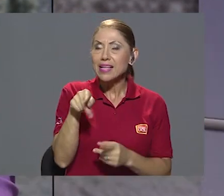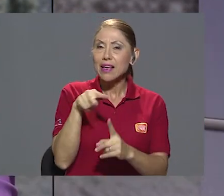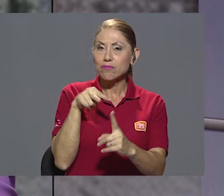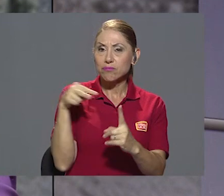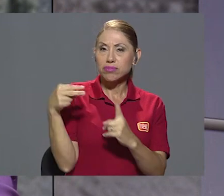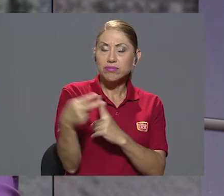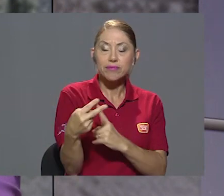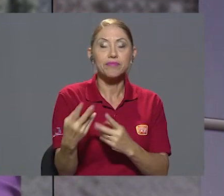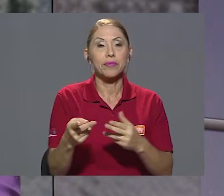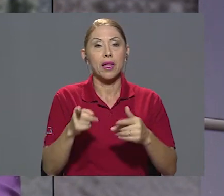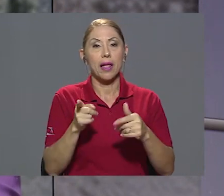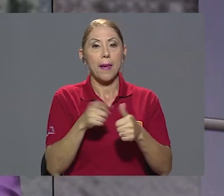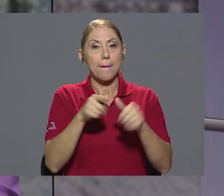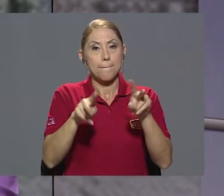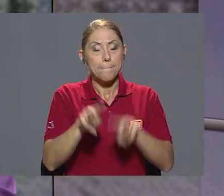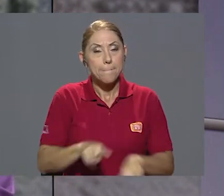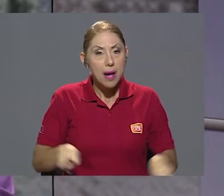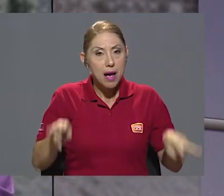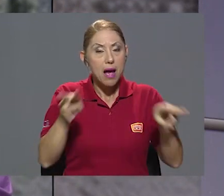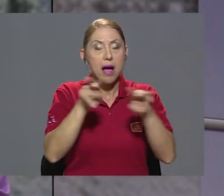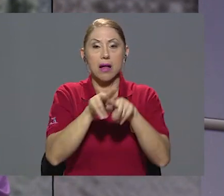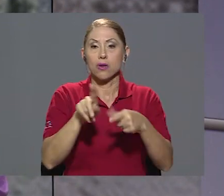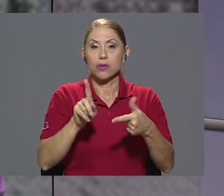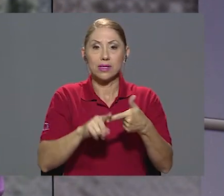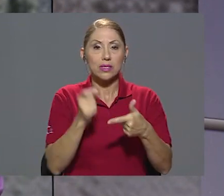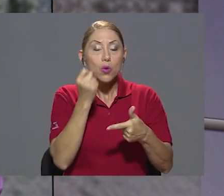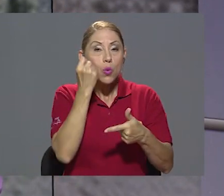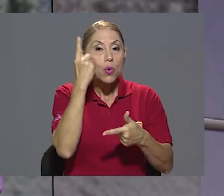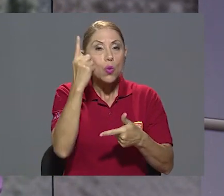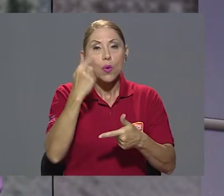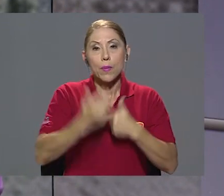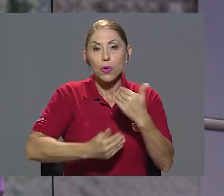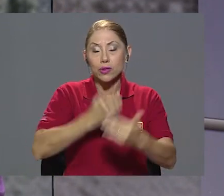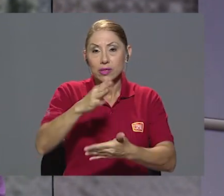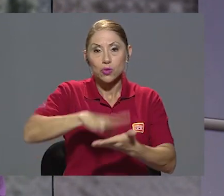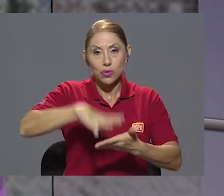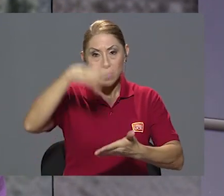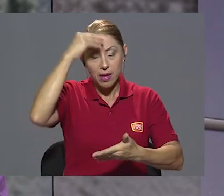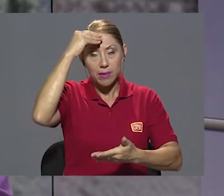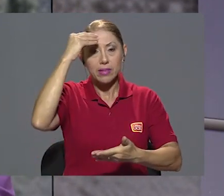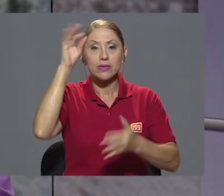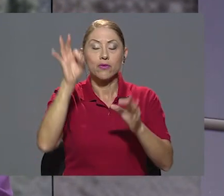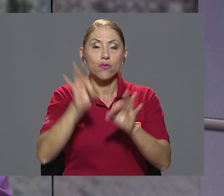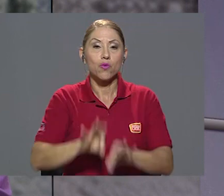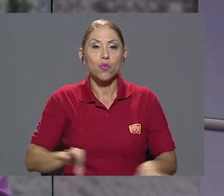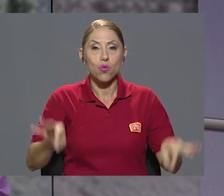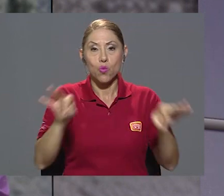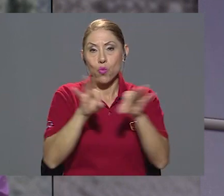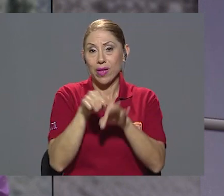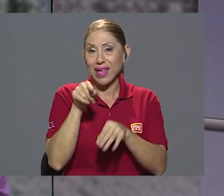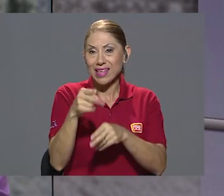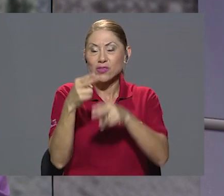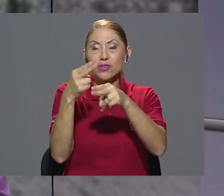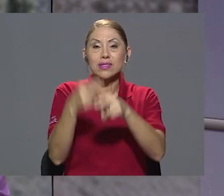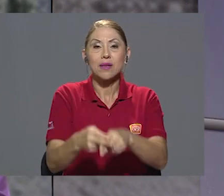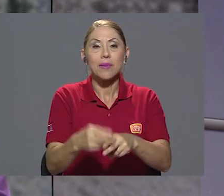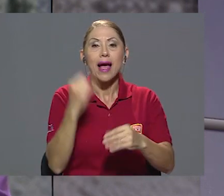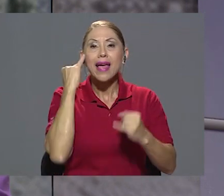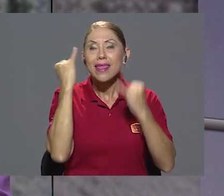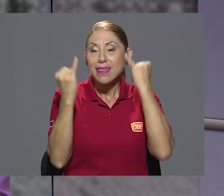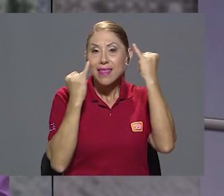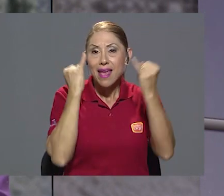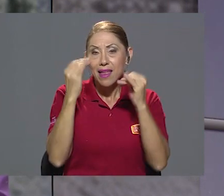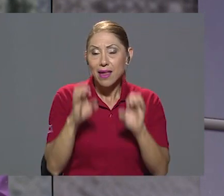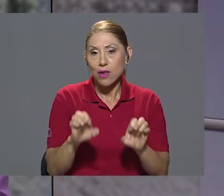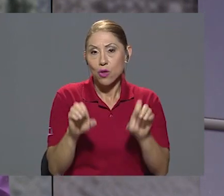los valores, la concepción de procesos de aprendizaje es fundamental. Y a eso le hemos llamado el